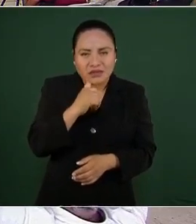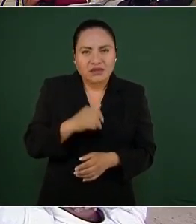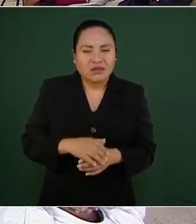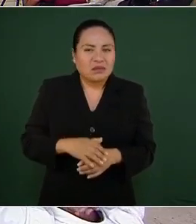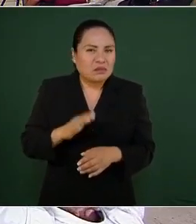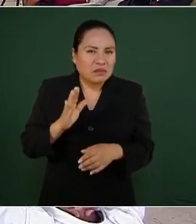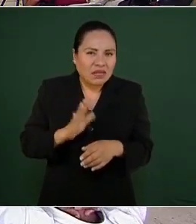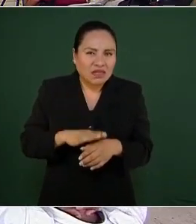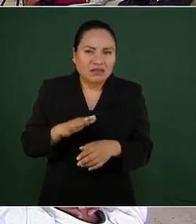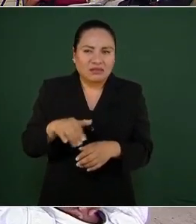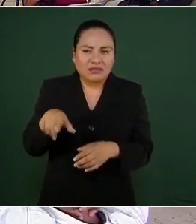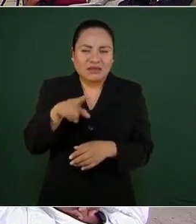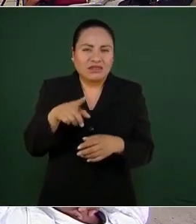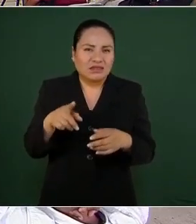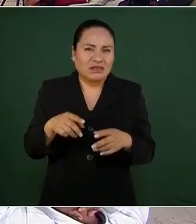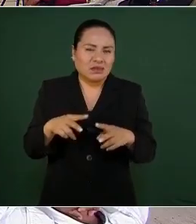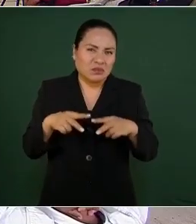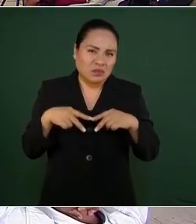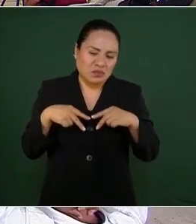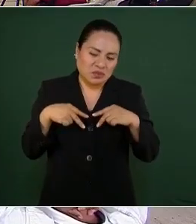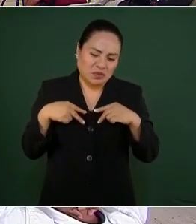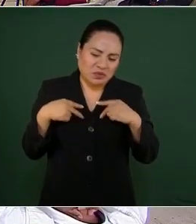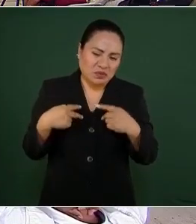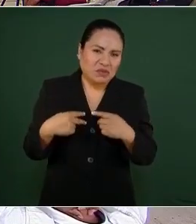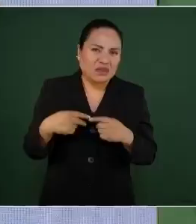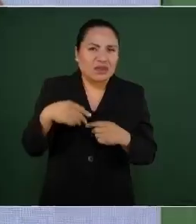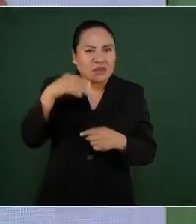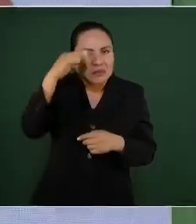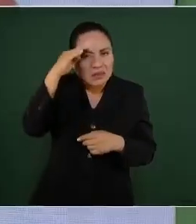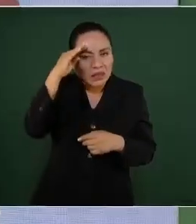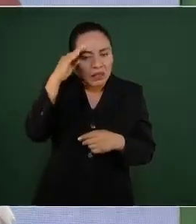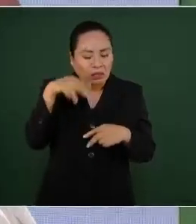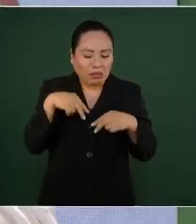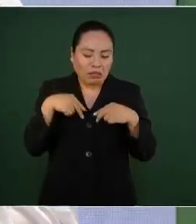la parte débil de nuestro gobierno, está